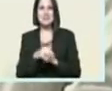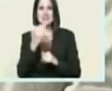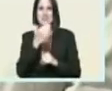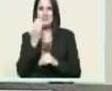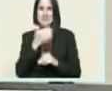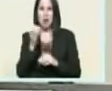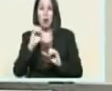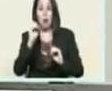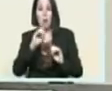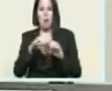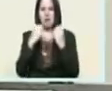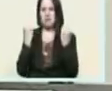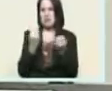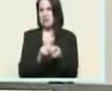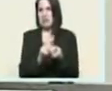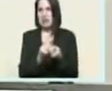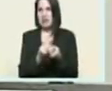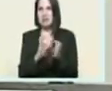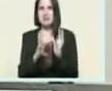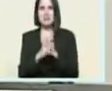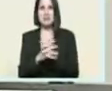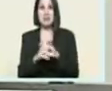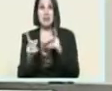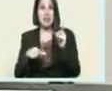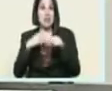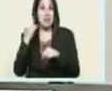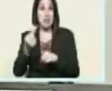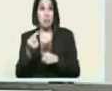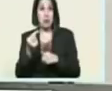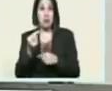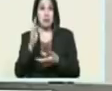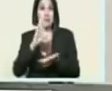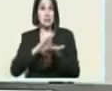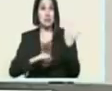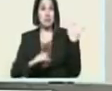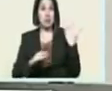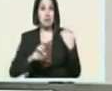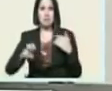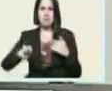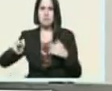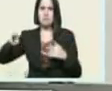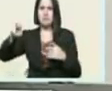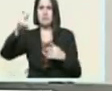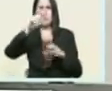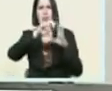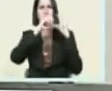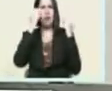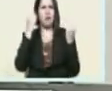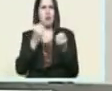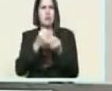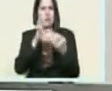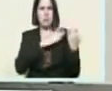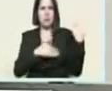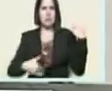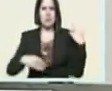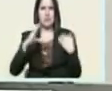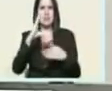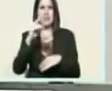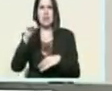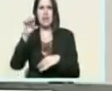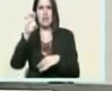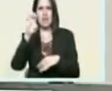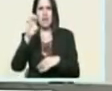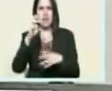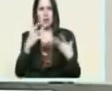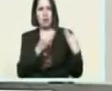O voy para la oficina. Después agarró y subió, creo que a la oficina de la presidenta del CNE.